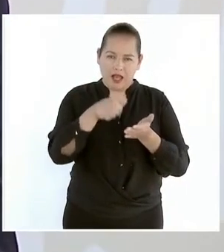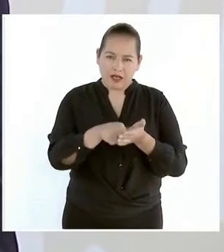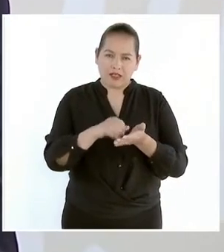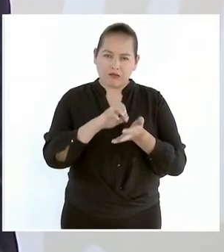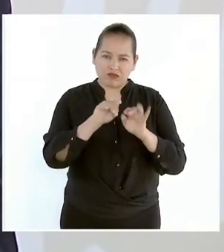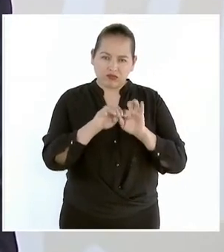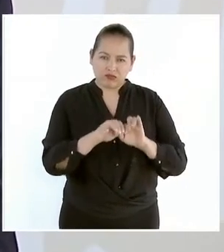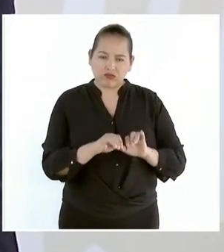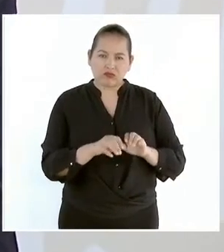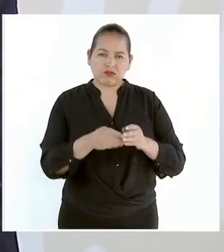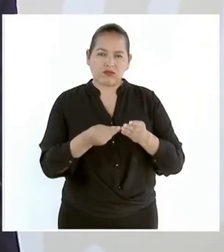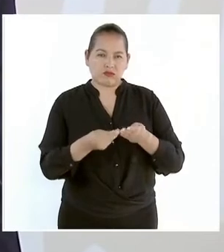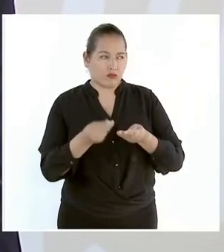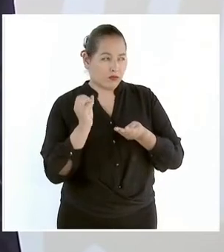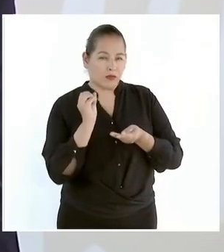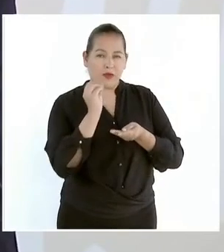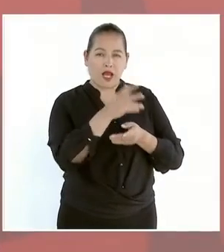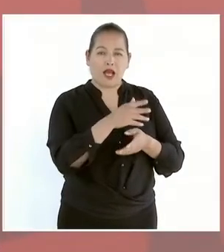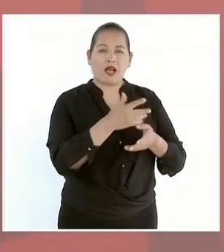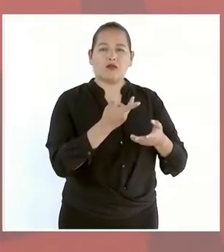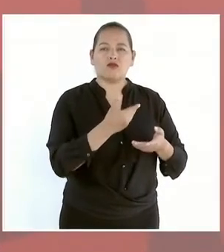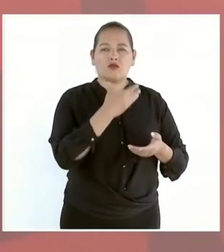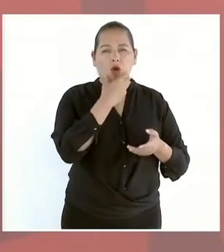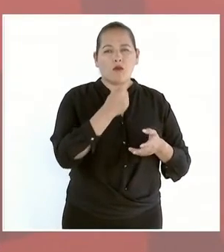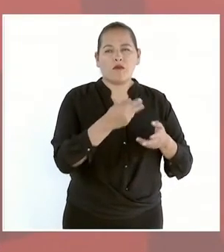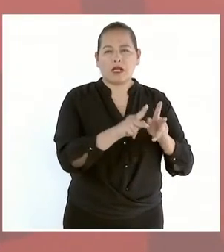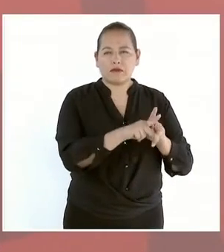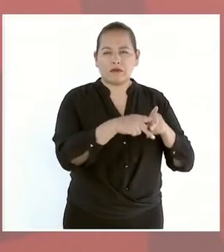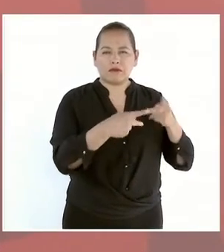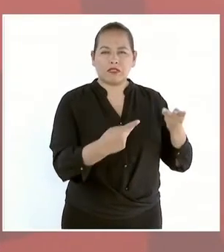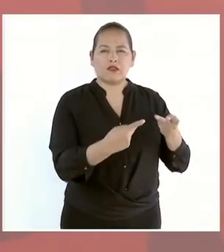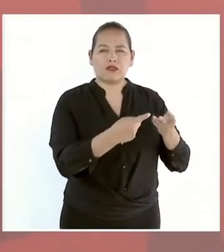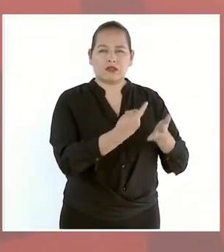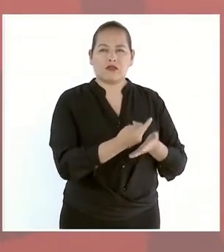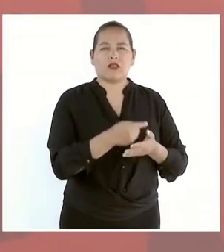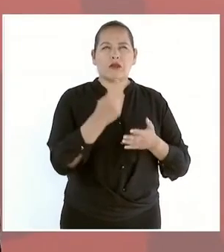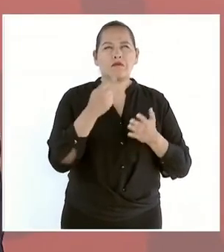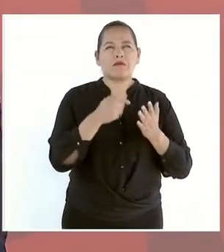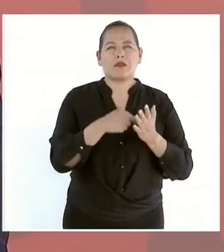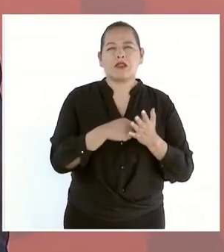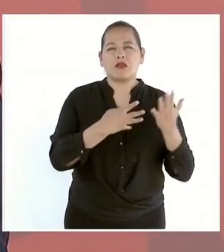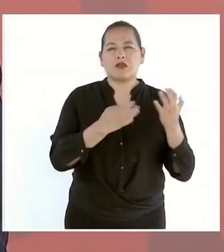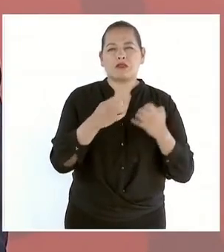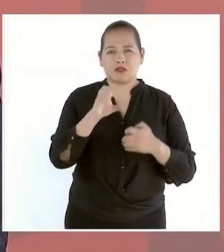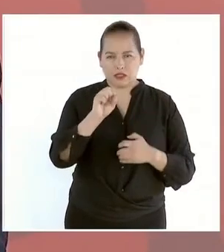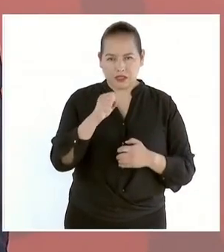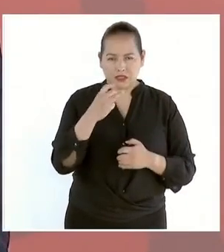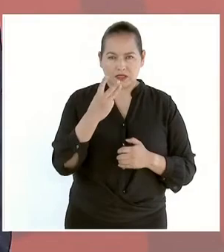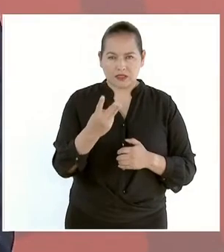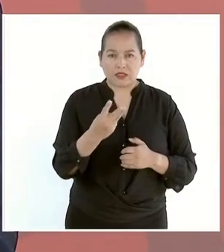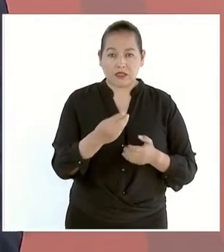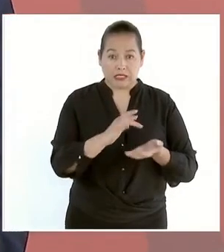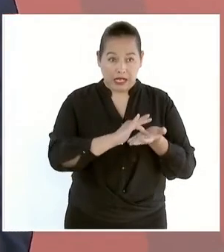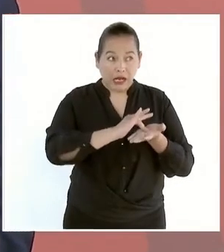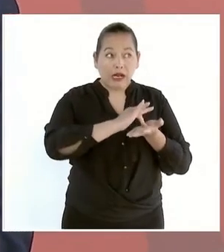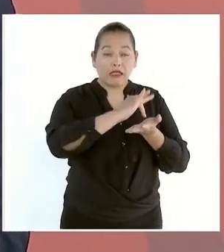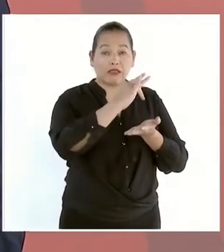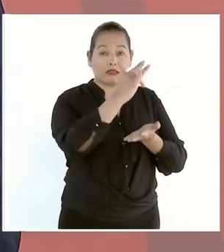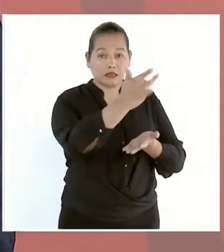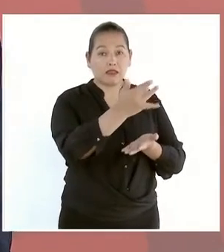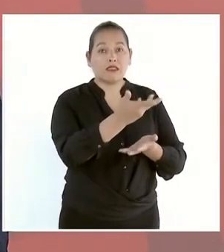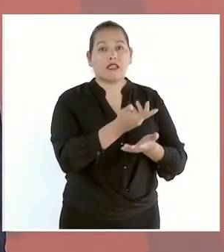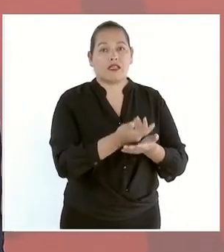de 1863 le agradecía que hubiera pedido al congreso de